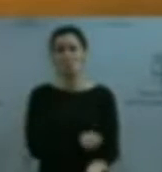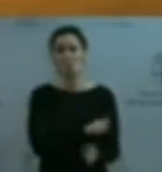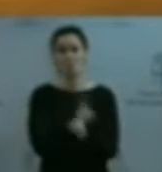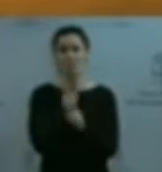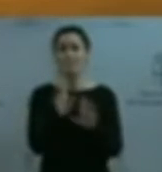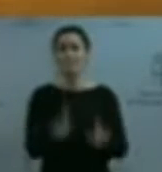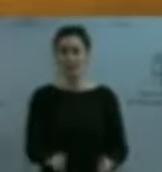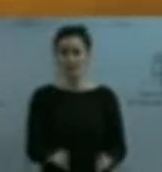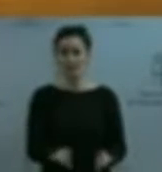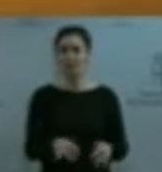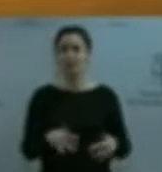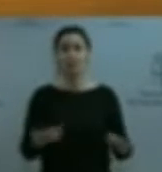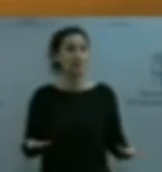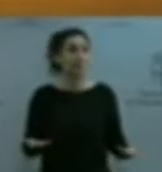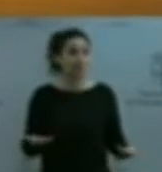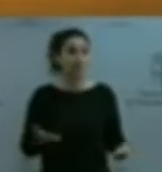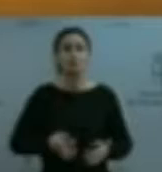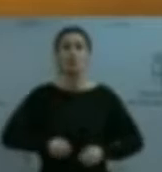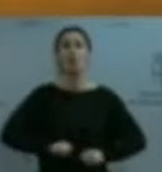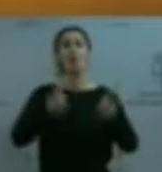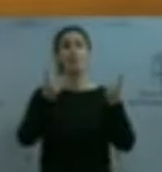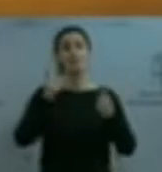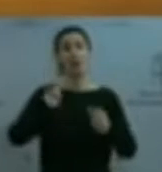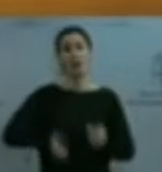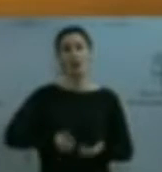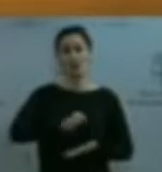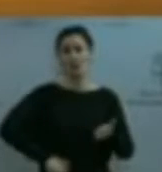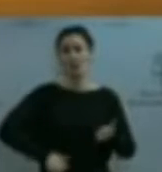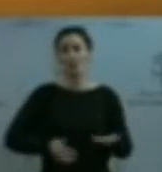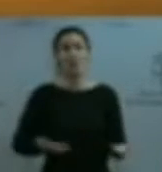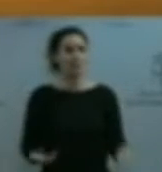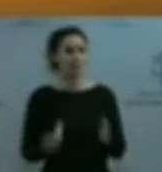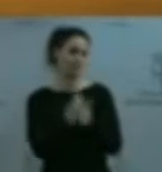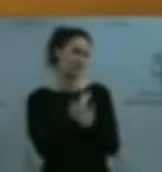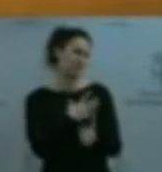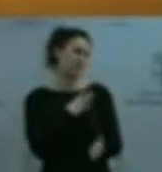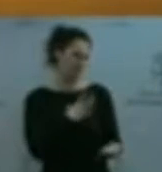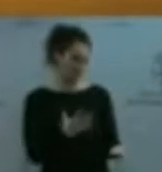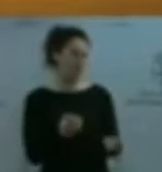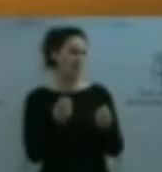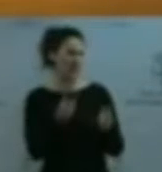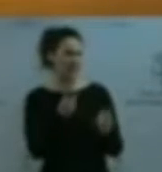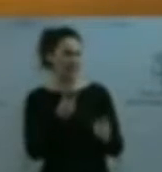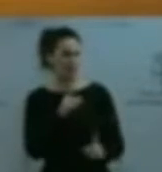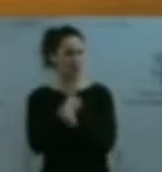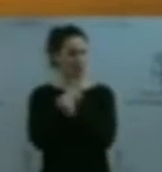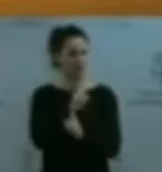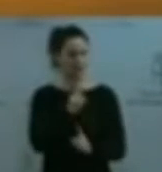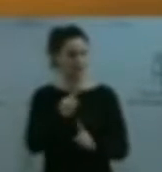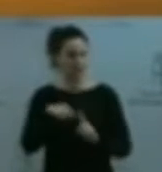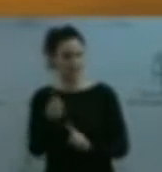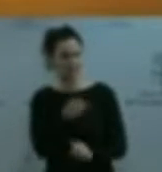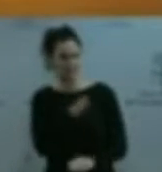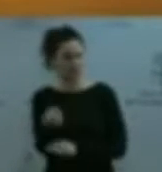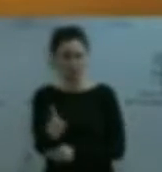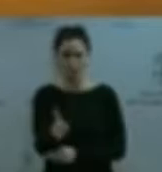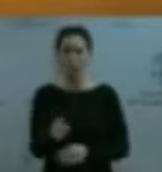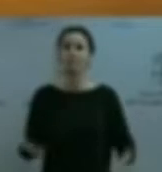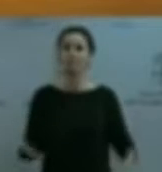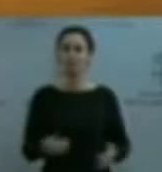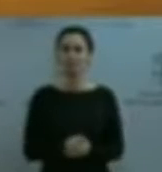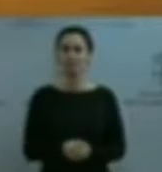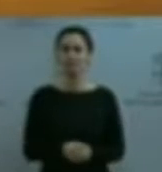yo querría que me explicara también esto, que supongo que usted habrá pedido explicación. No obstante, aunque el Principado presentó el recurso, pero no